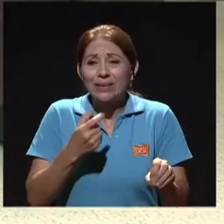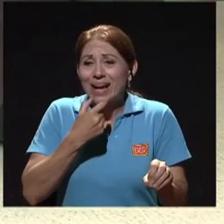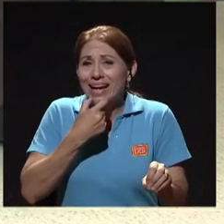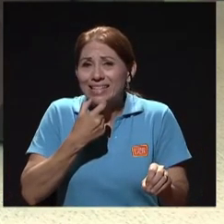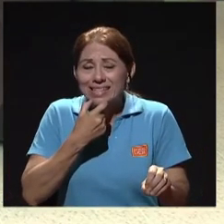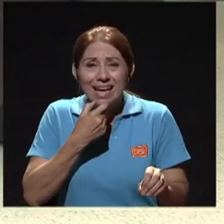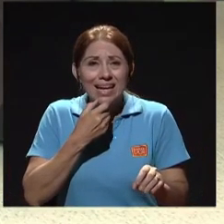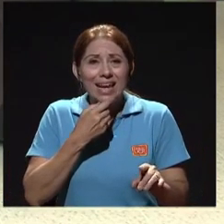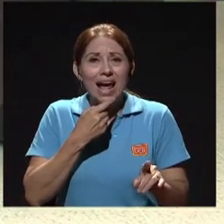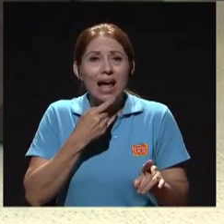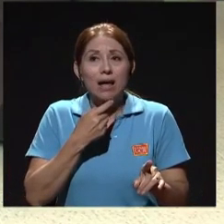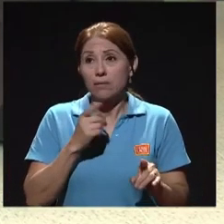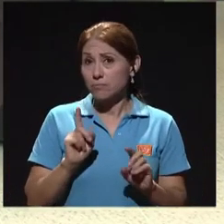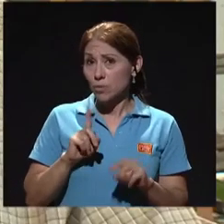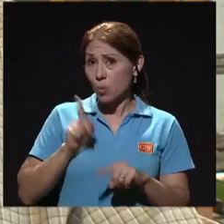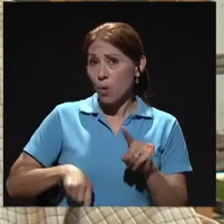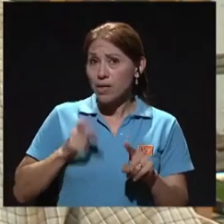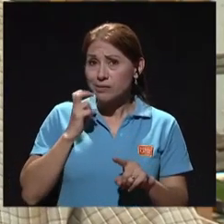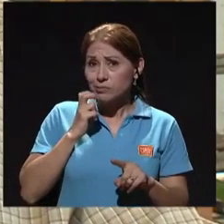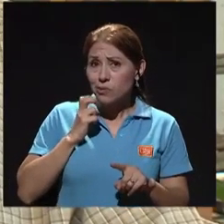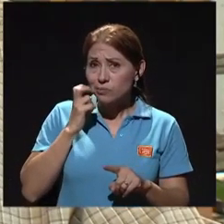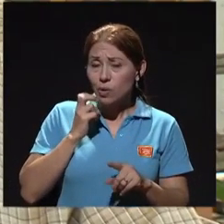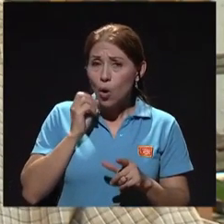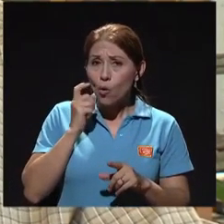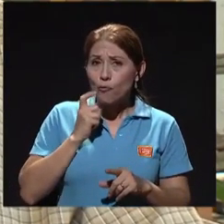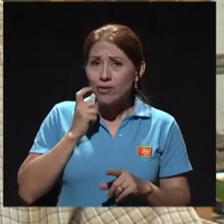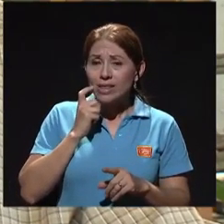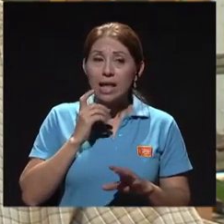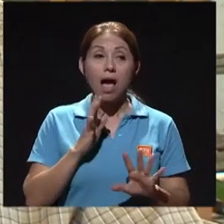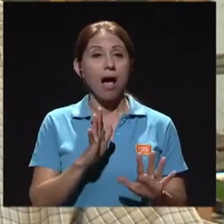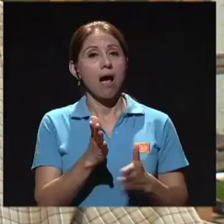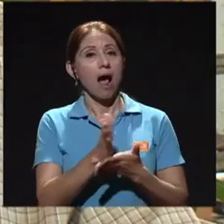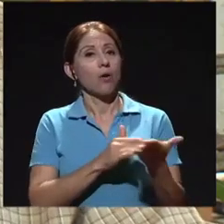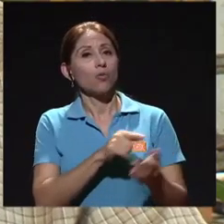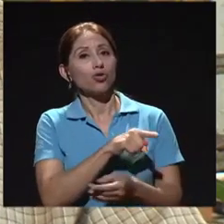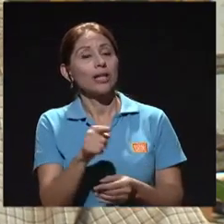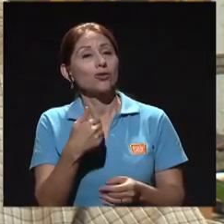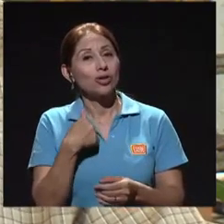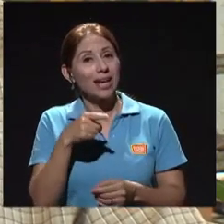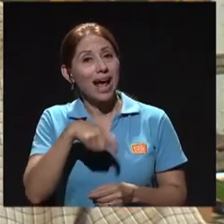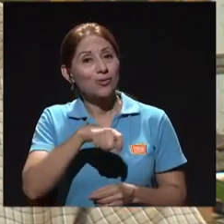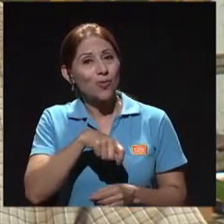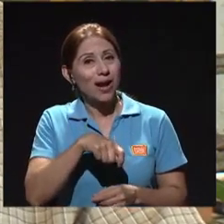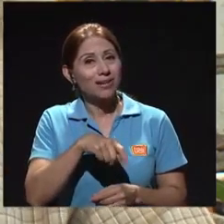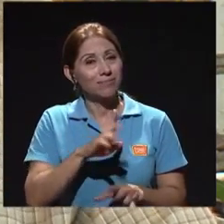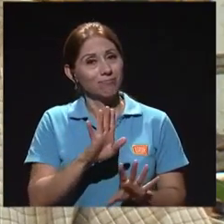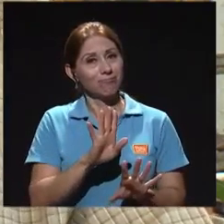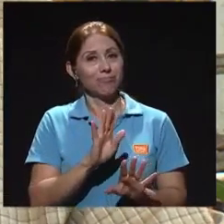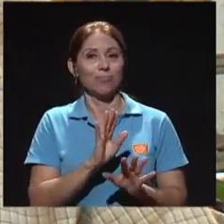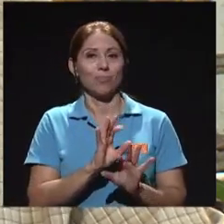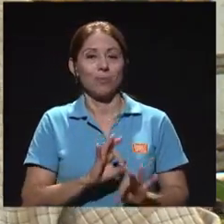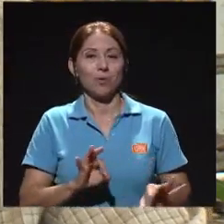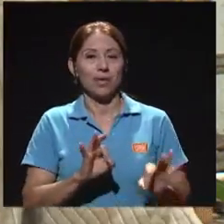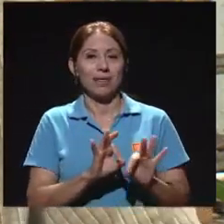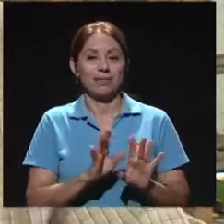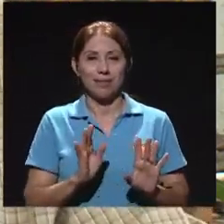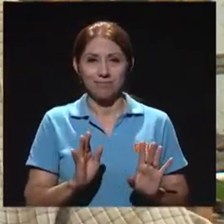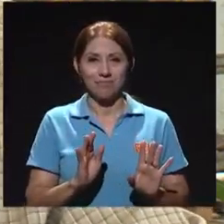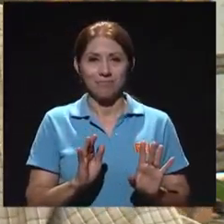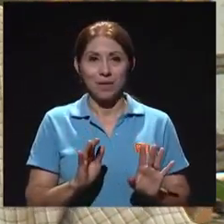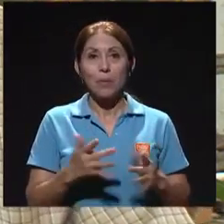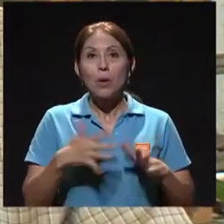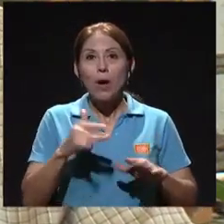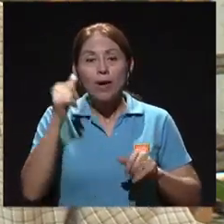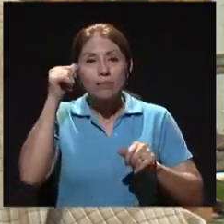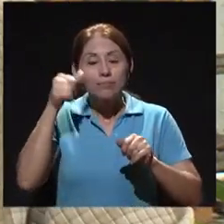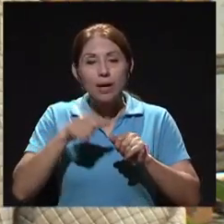es que algunos de esos tienen azúcar, ¿verdad? Problema. Entonces es muy importante. Otra cosa que yo, bueno, no sé si vale la pena meterlo aquí,